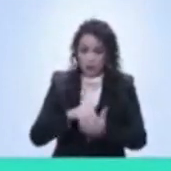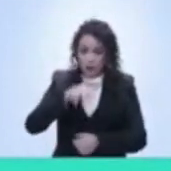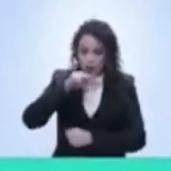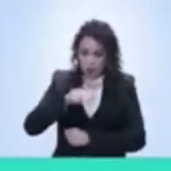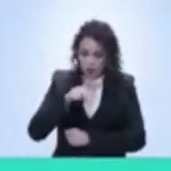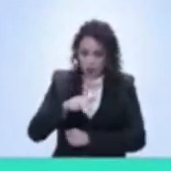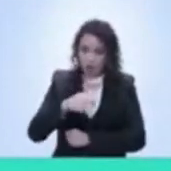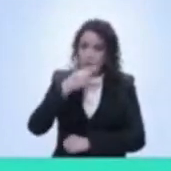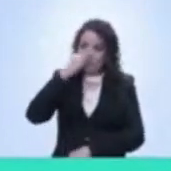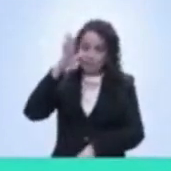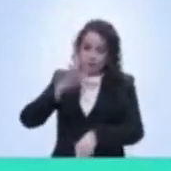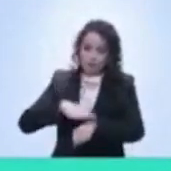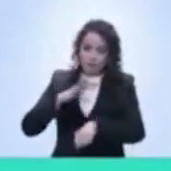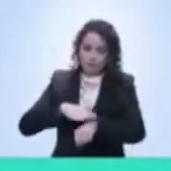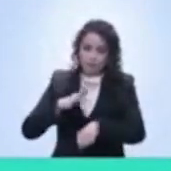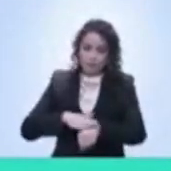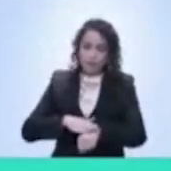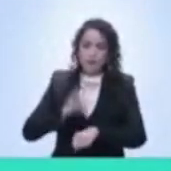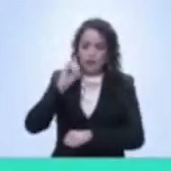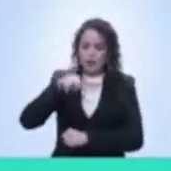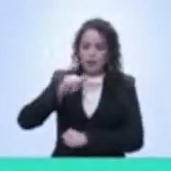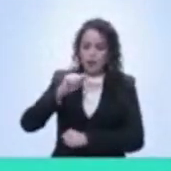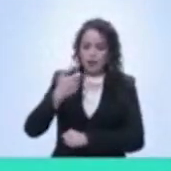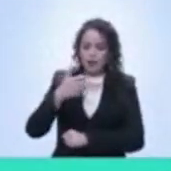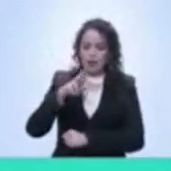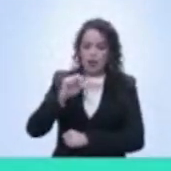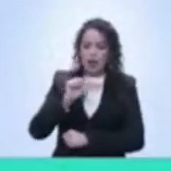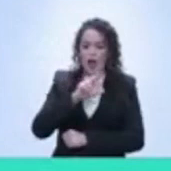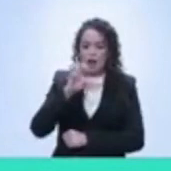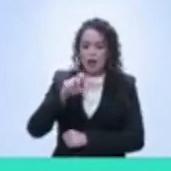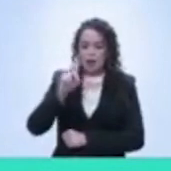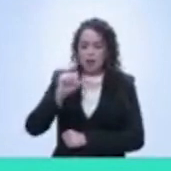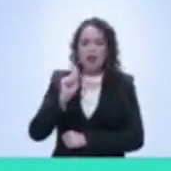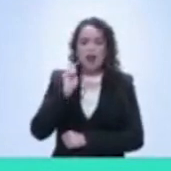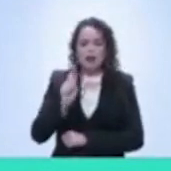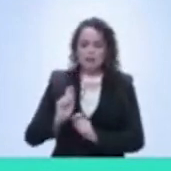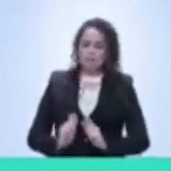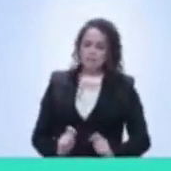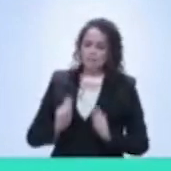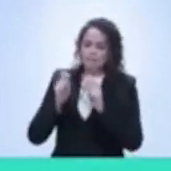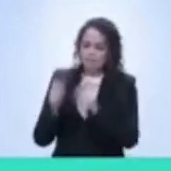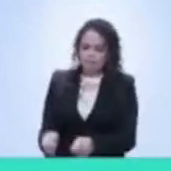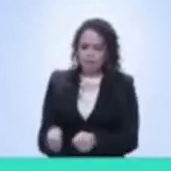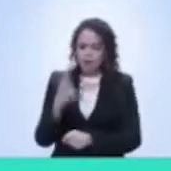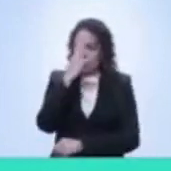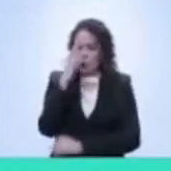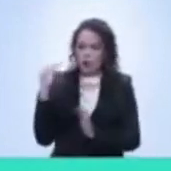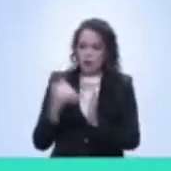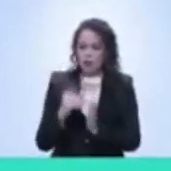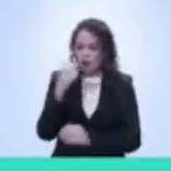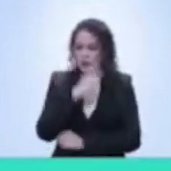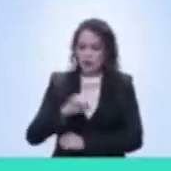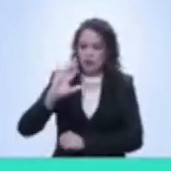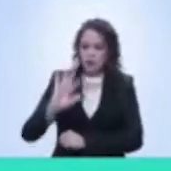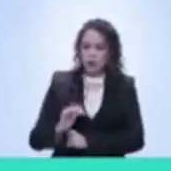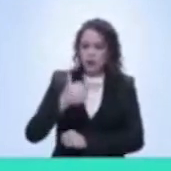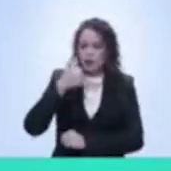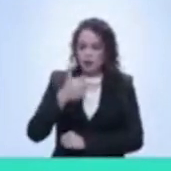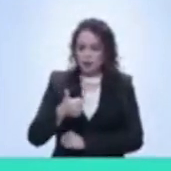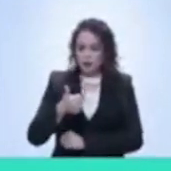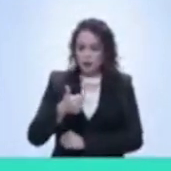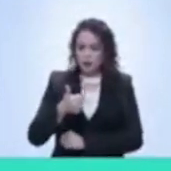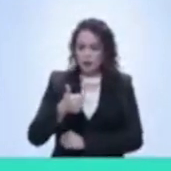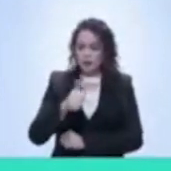notificó a integra la renda que es una empresa la adjudicación directa por 4 mil 156